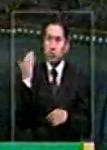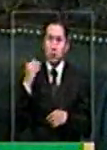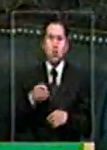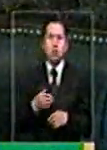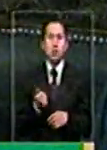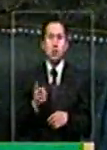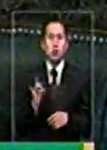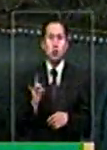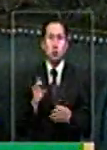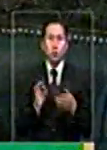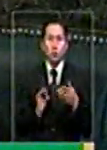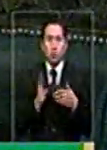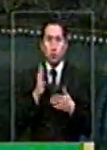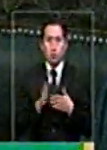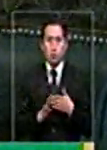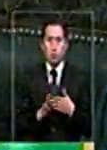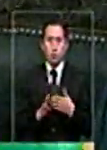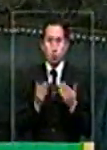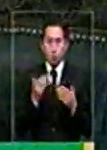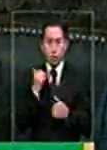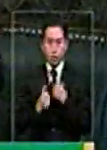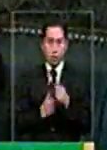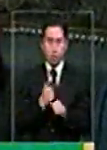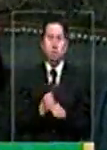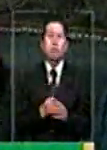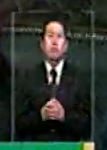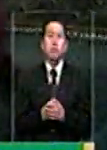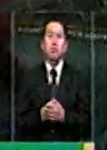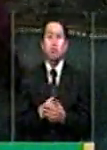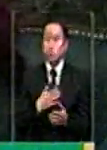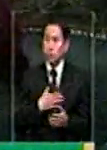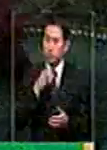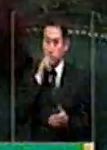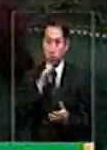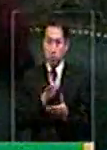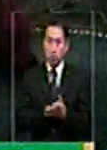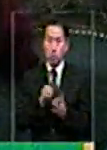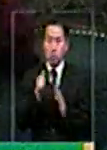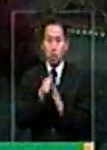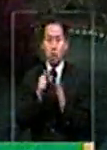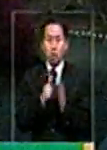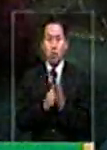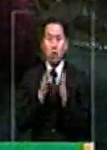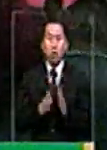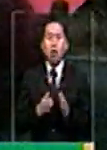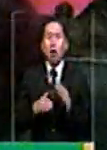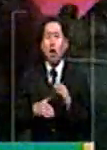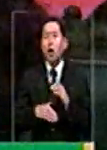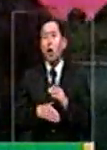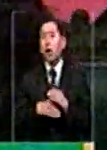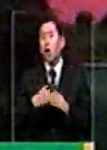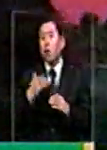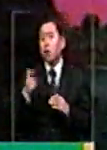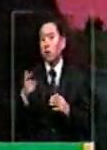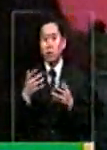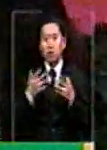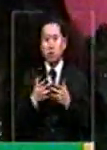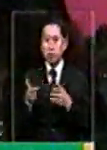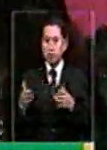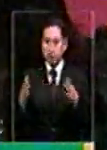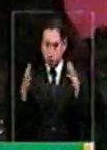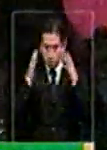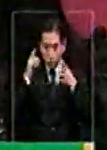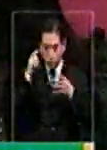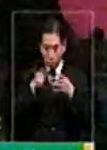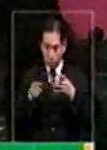18 de febrero del 2019? Mi esposa es abogada externa de la empresa Terza, atiende casos de